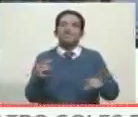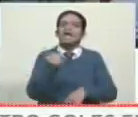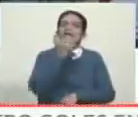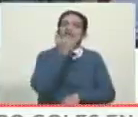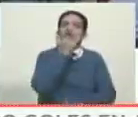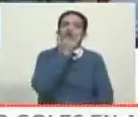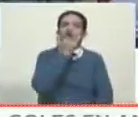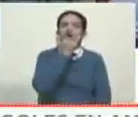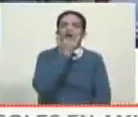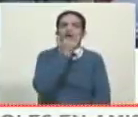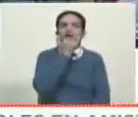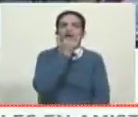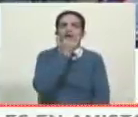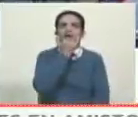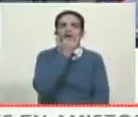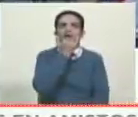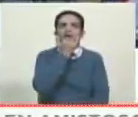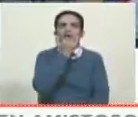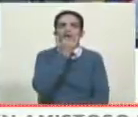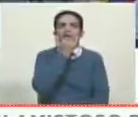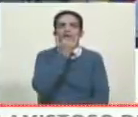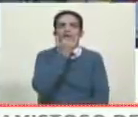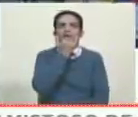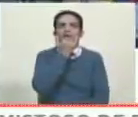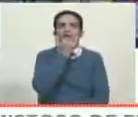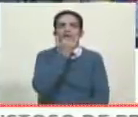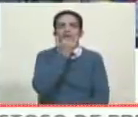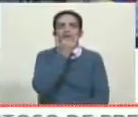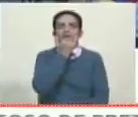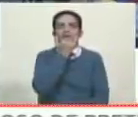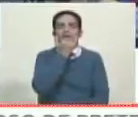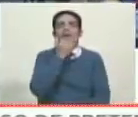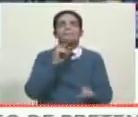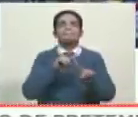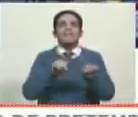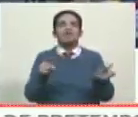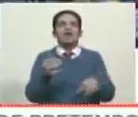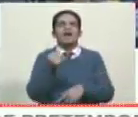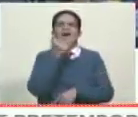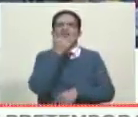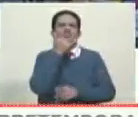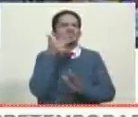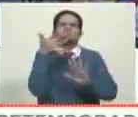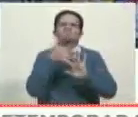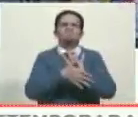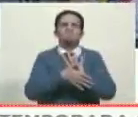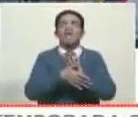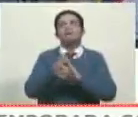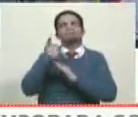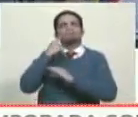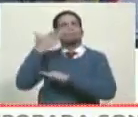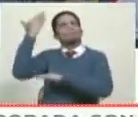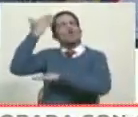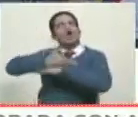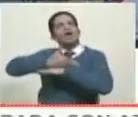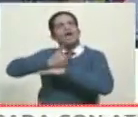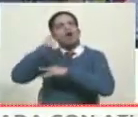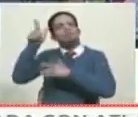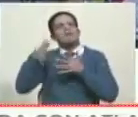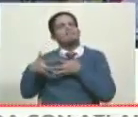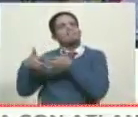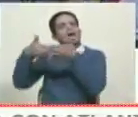por las fallas estructurales que presenta tienen que ver con el bloqueo que le tiene el imperialismo